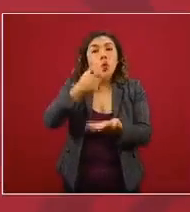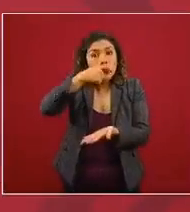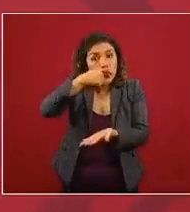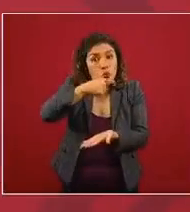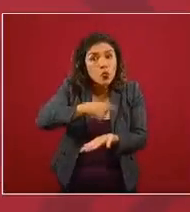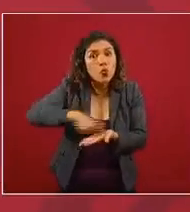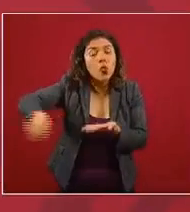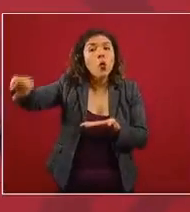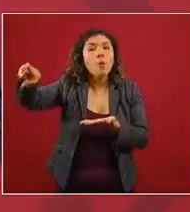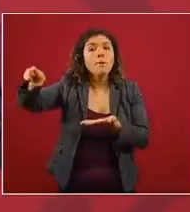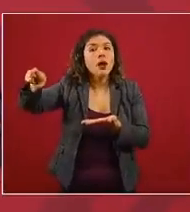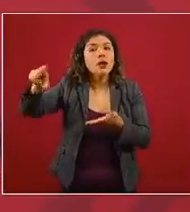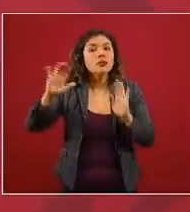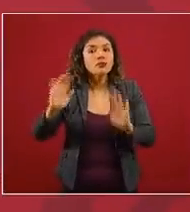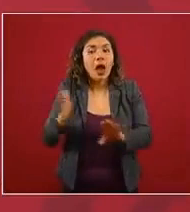compró